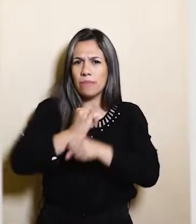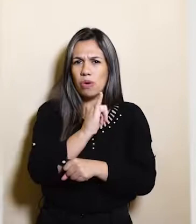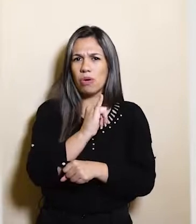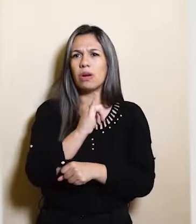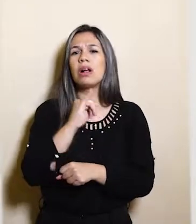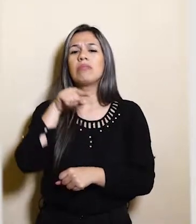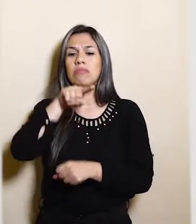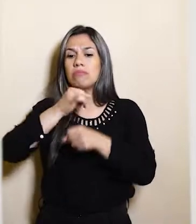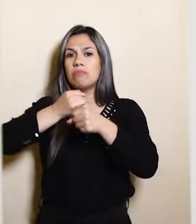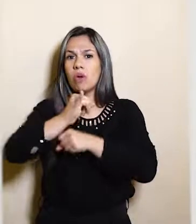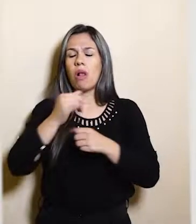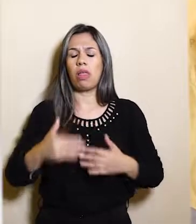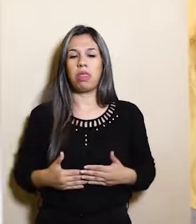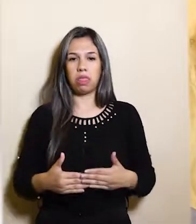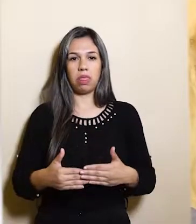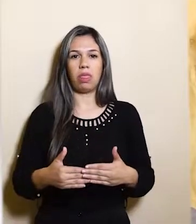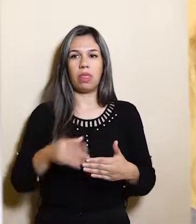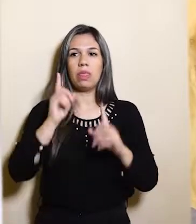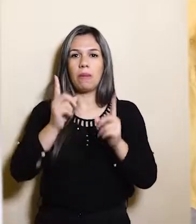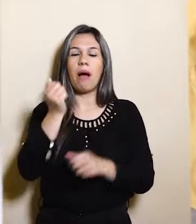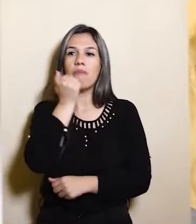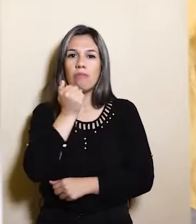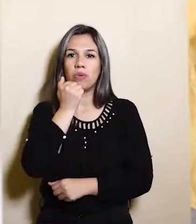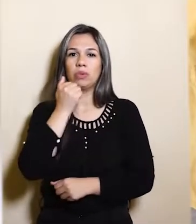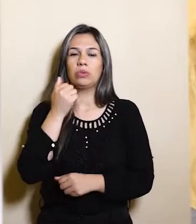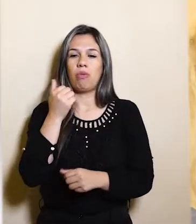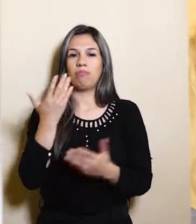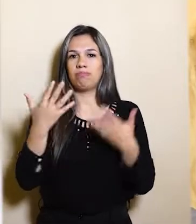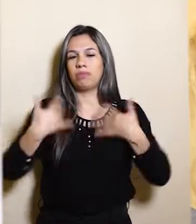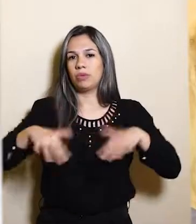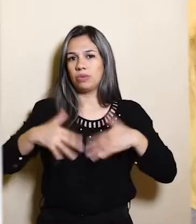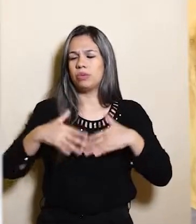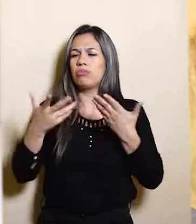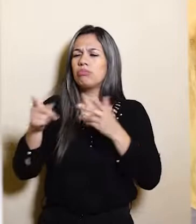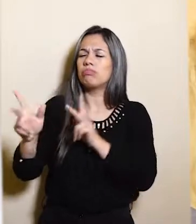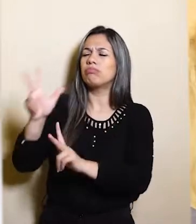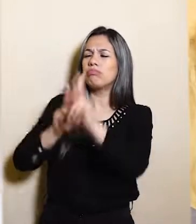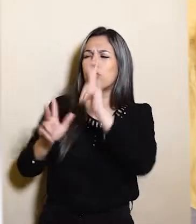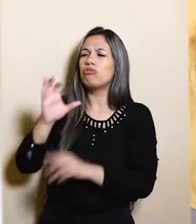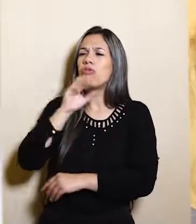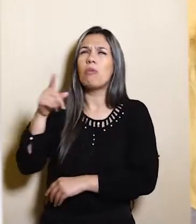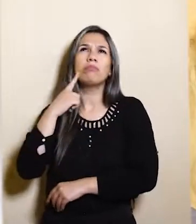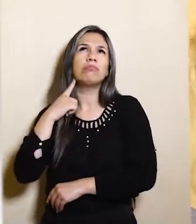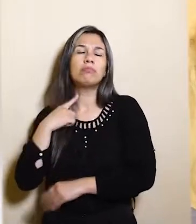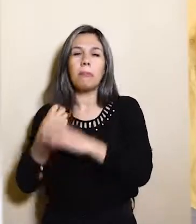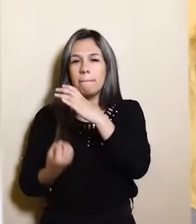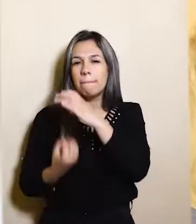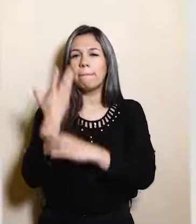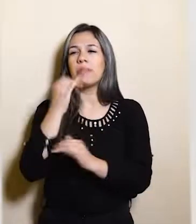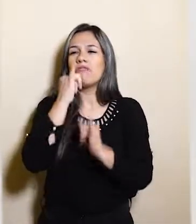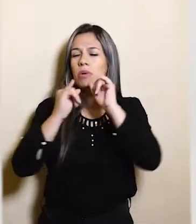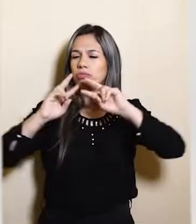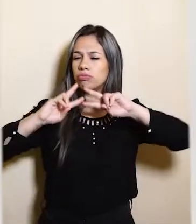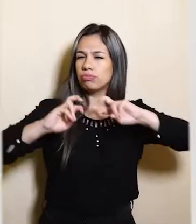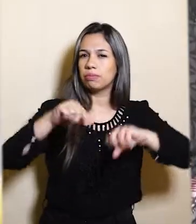y como producto de esa violación, de ese abuso, obviamente los embarazos. Contanos cómo surge entonces el interés de llevar adelante esta